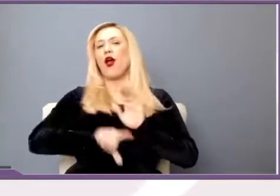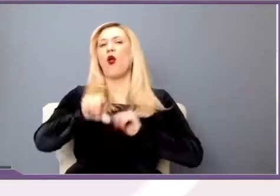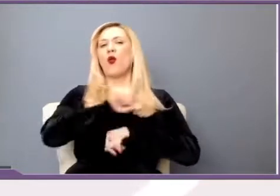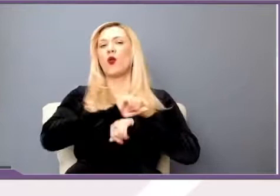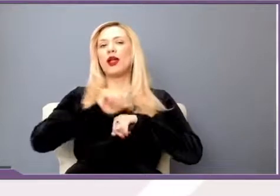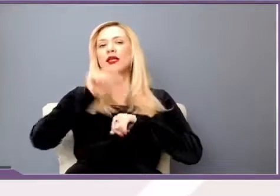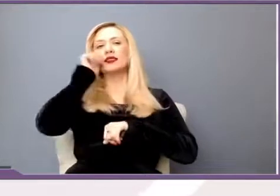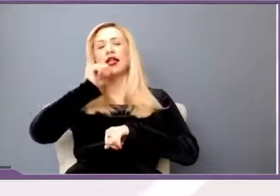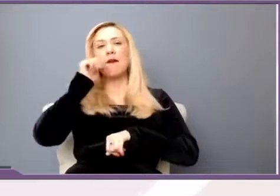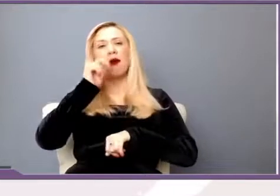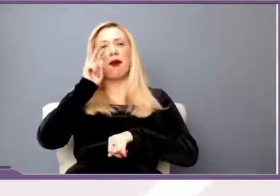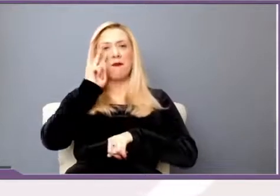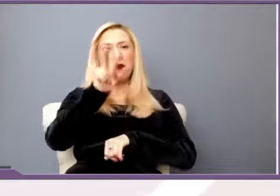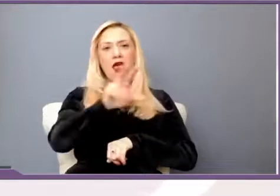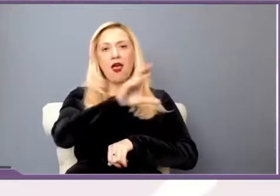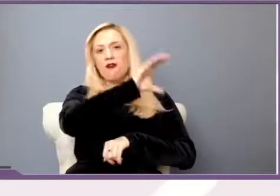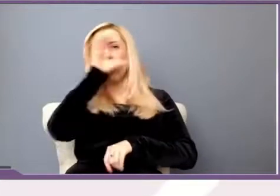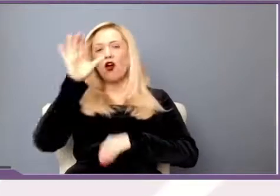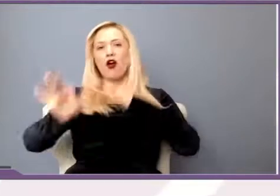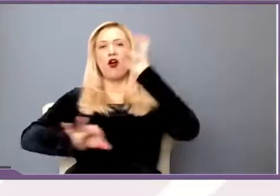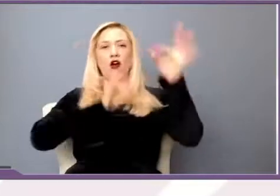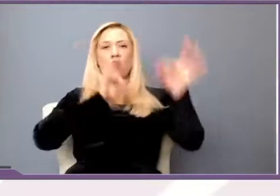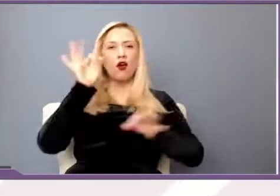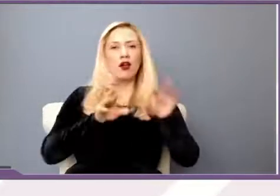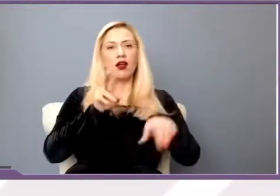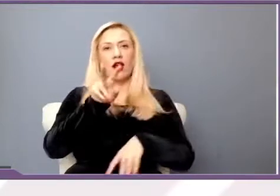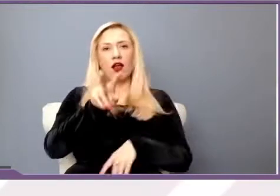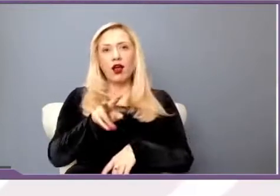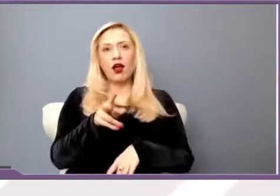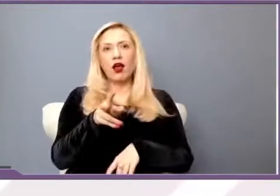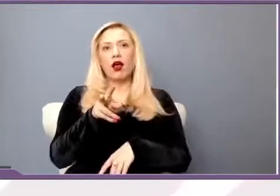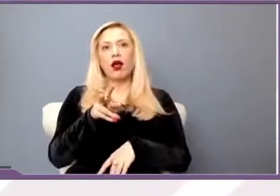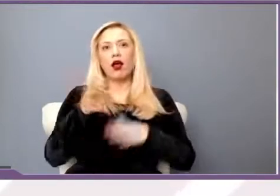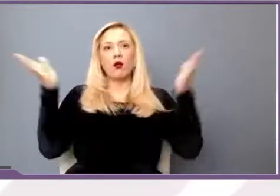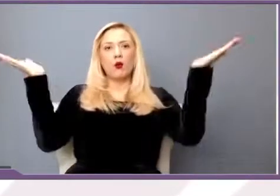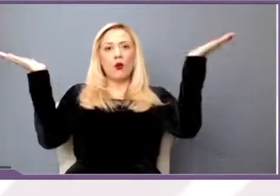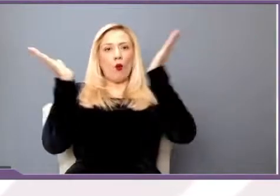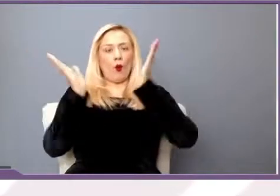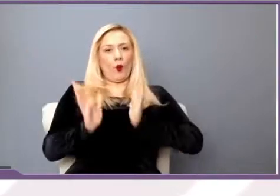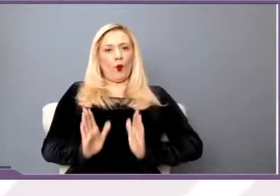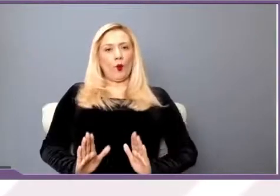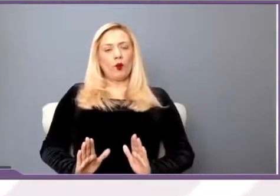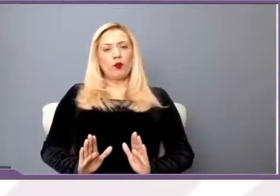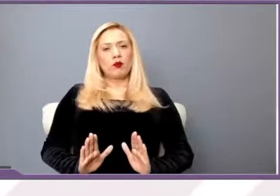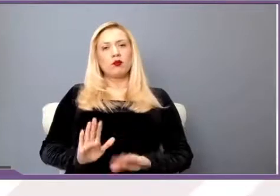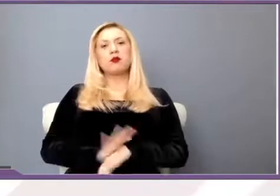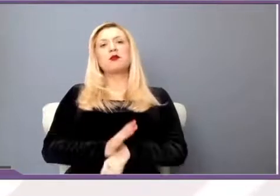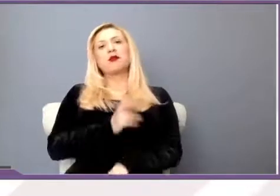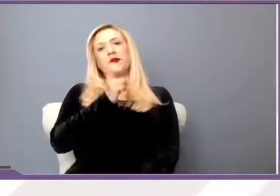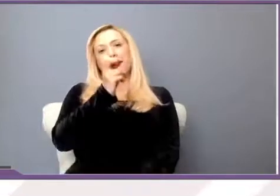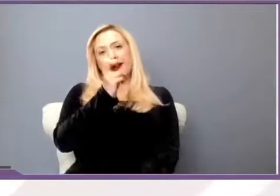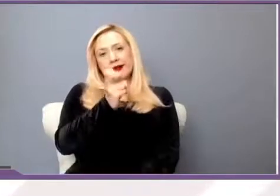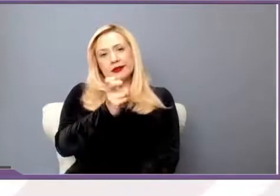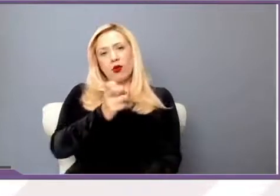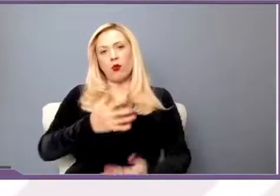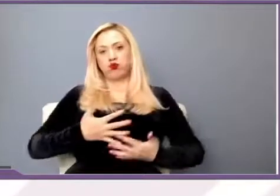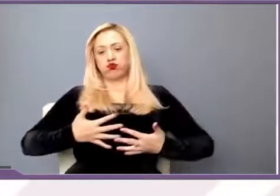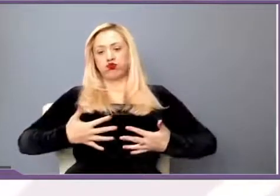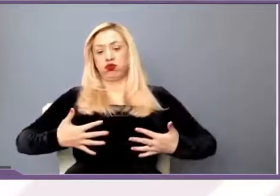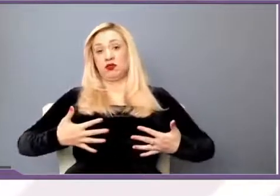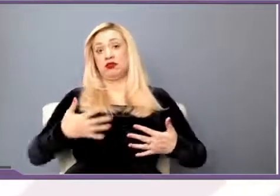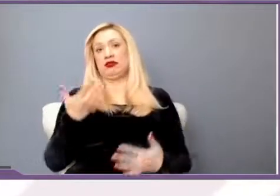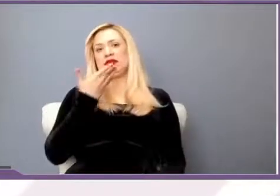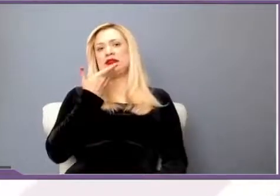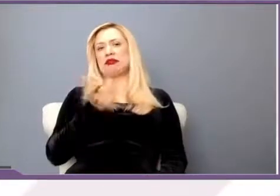ideal de cuerpo, y me parece que el tema de la gordofobia abre la puerta también a hablar de las diversidades corporales.